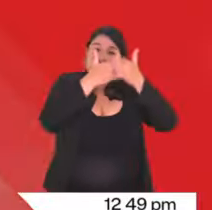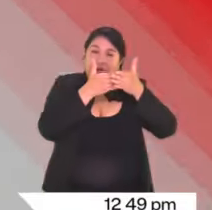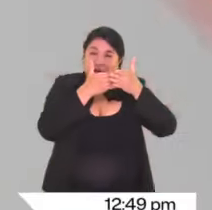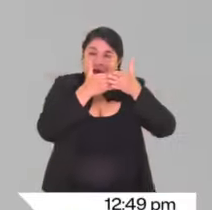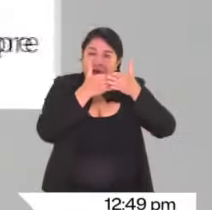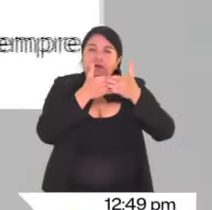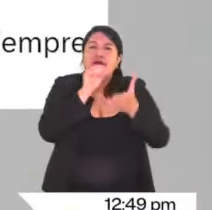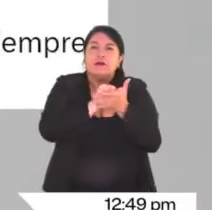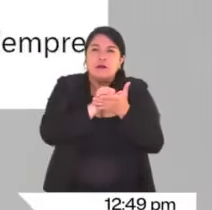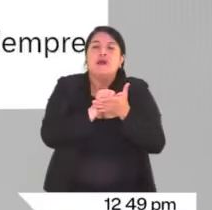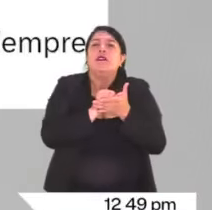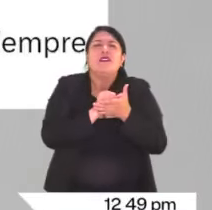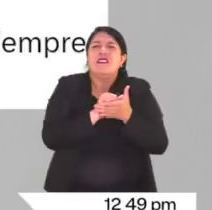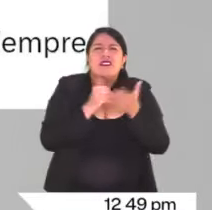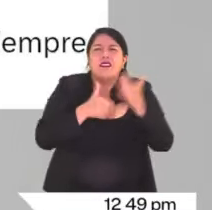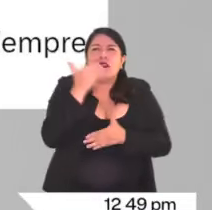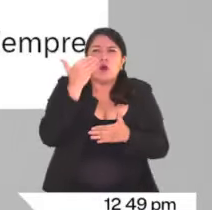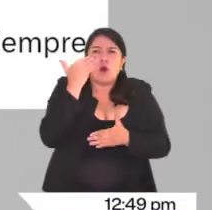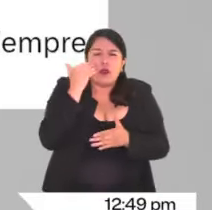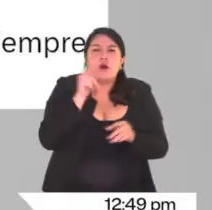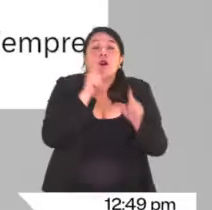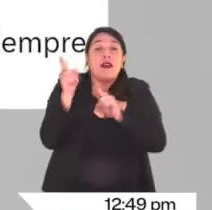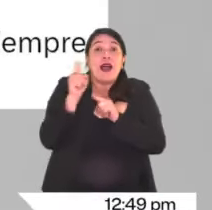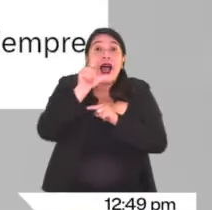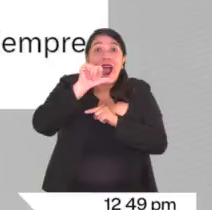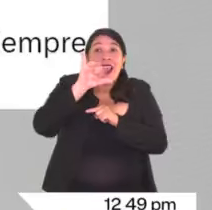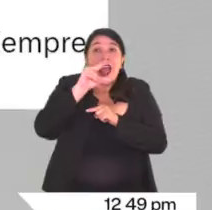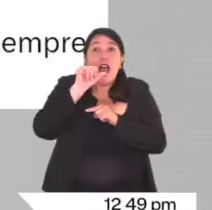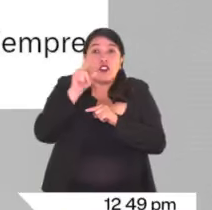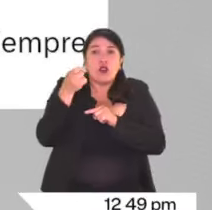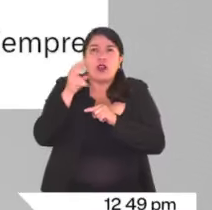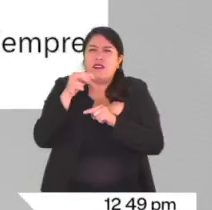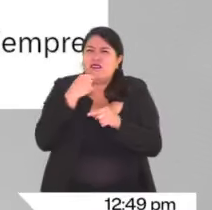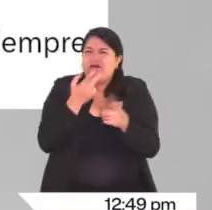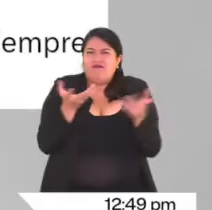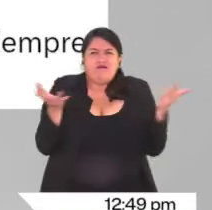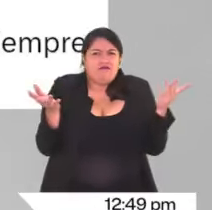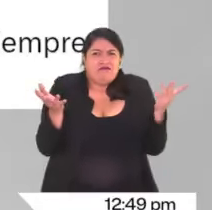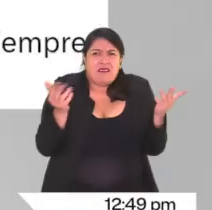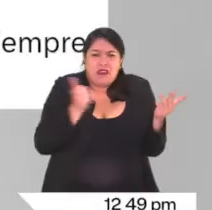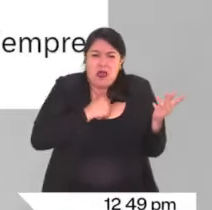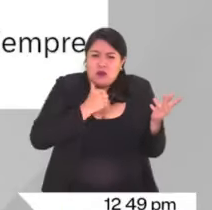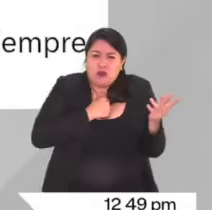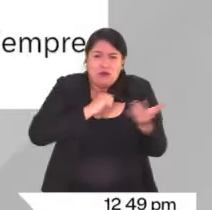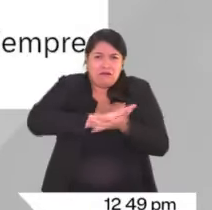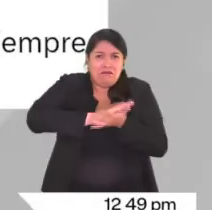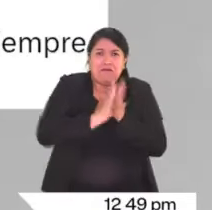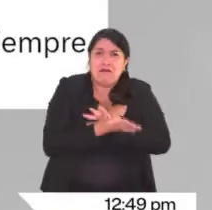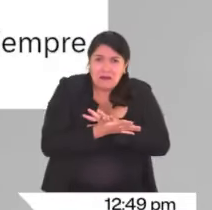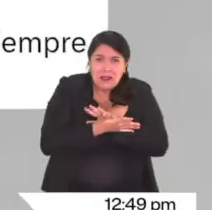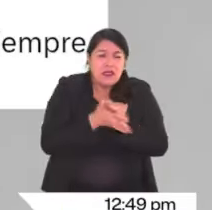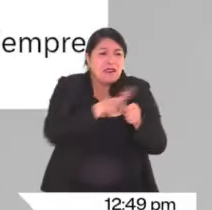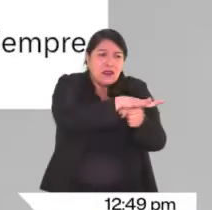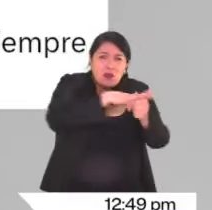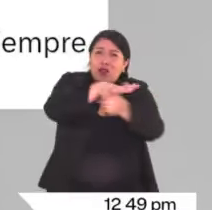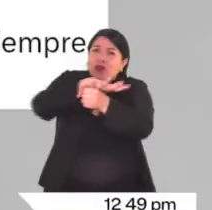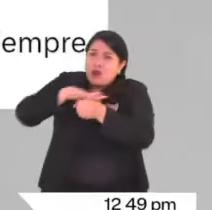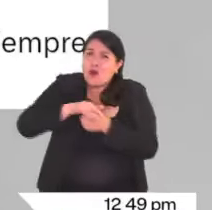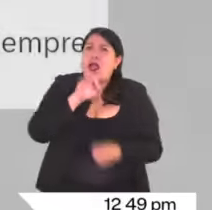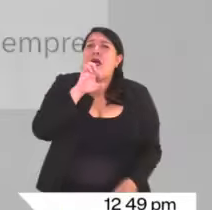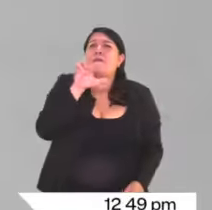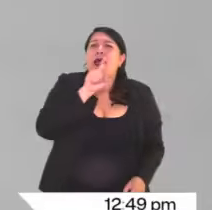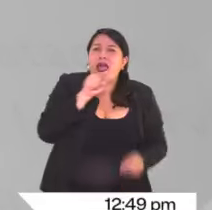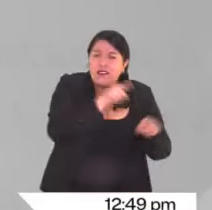la serie de trinos inició cuando Gaviria calificó como una autodestrucción anunciada la crisis en las eps al señalar que el